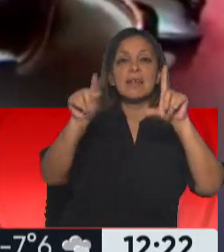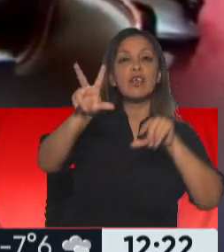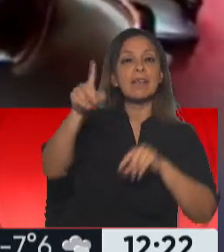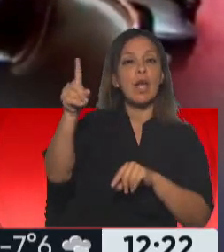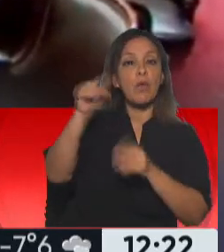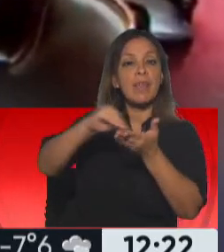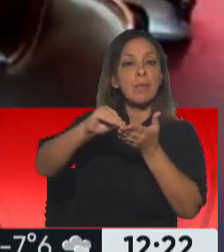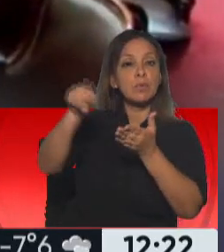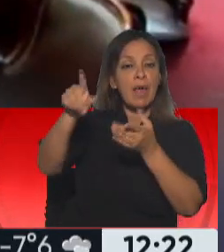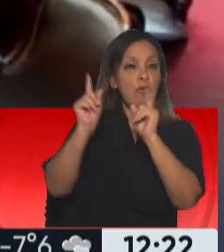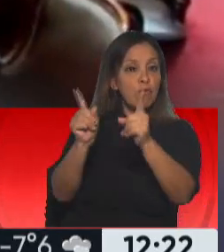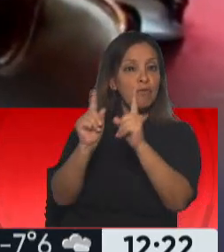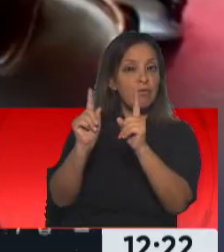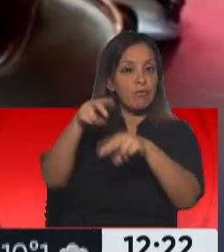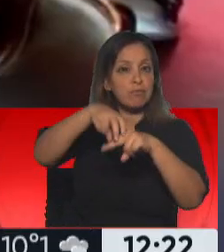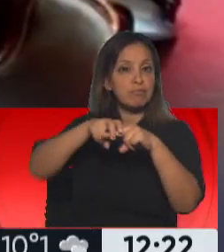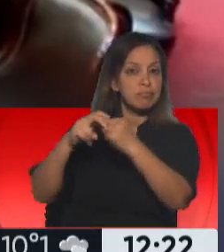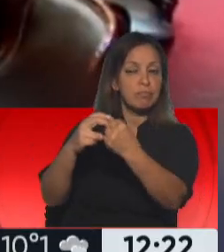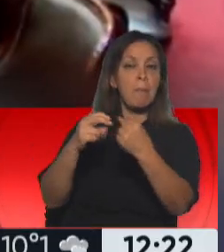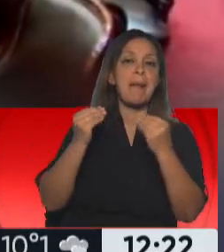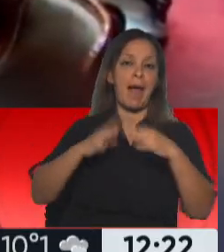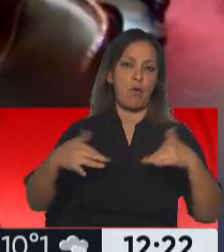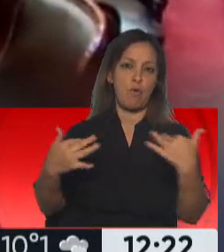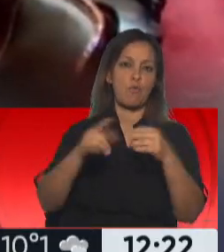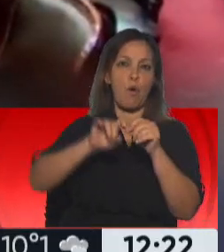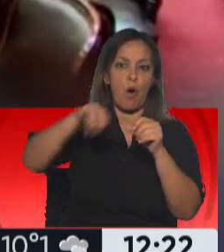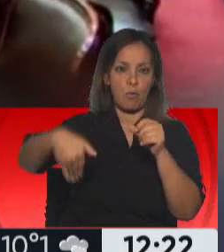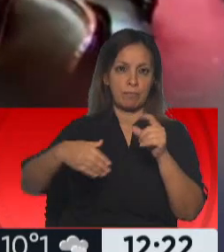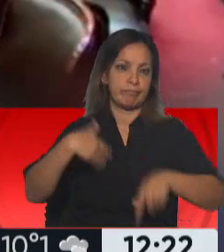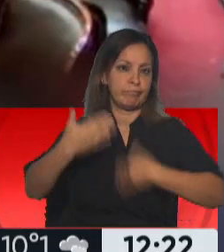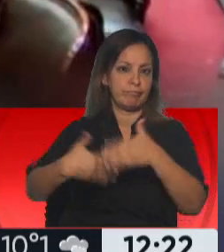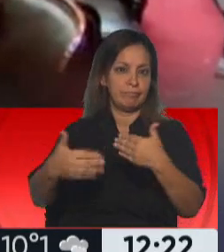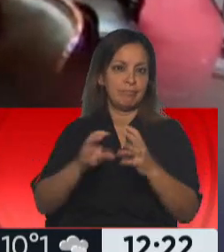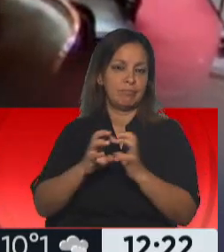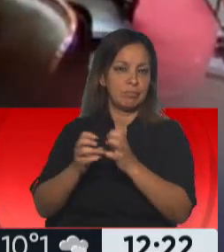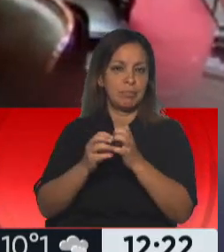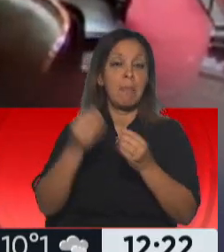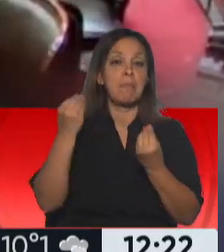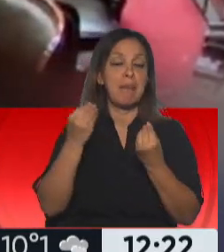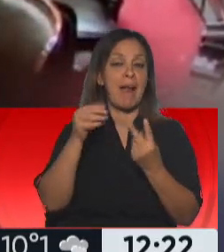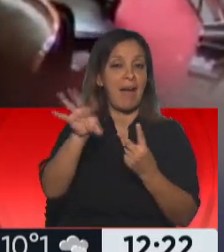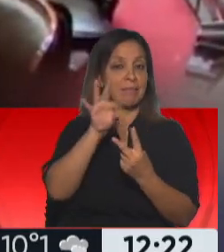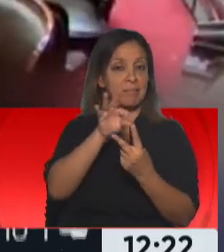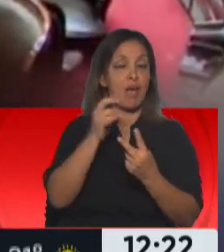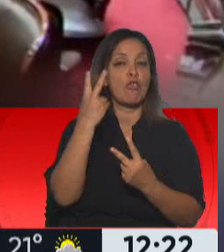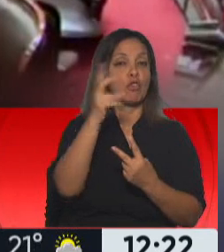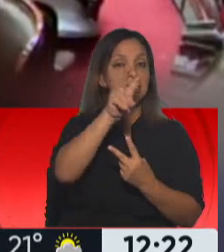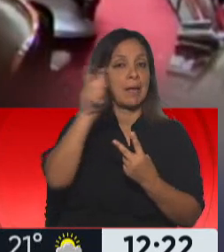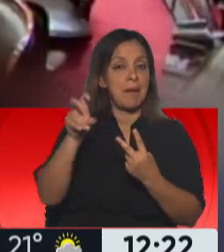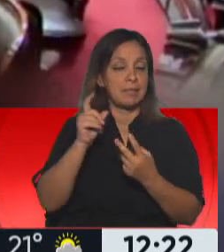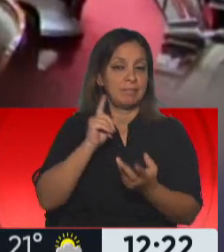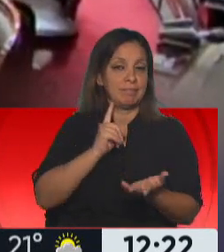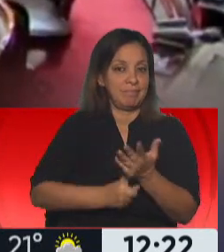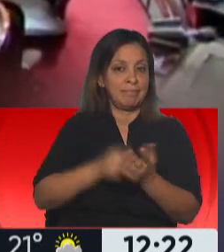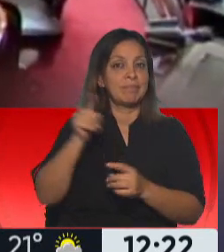sentados en sus bancas para avanzar con el emplazamiento de dos temas que había planteado la